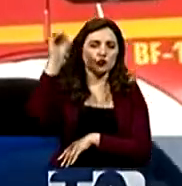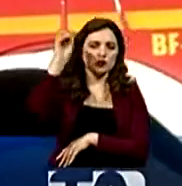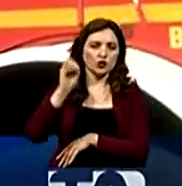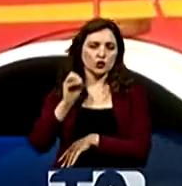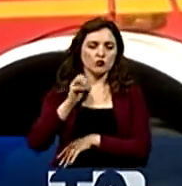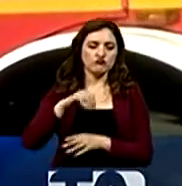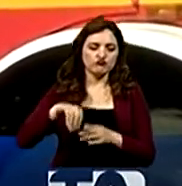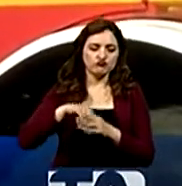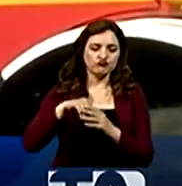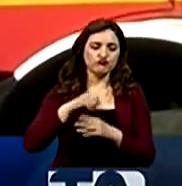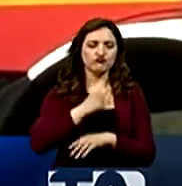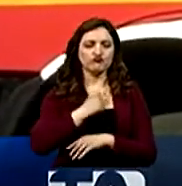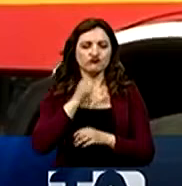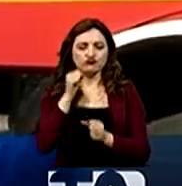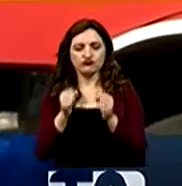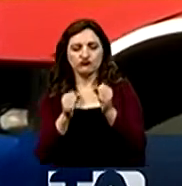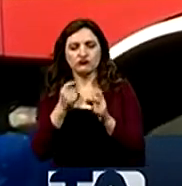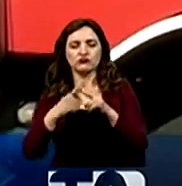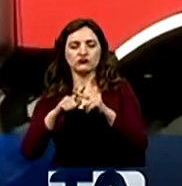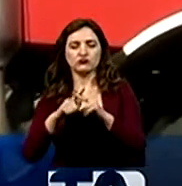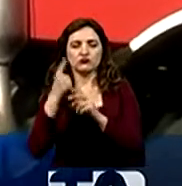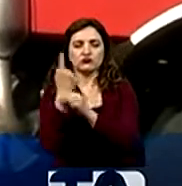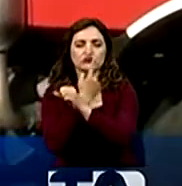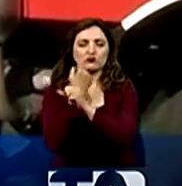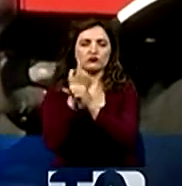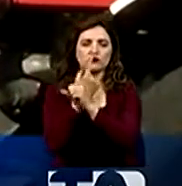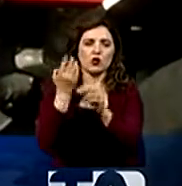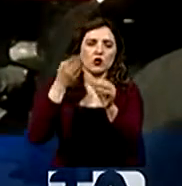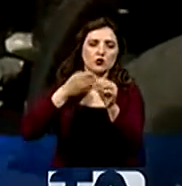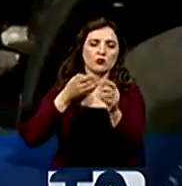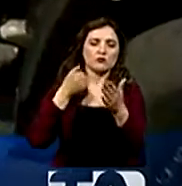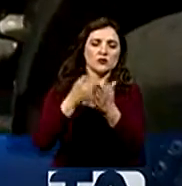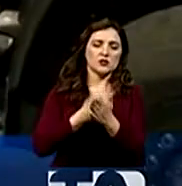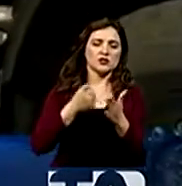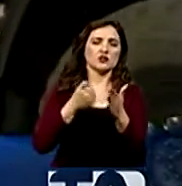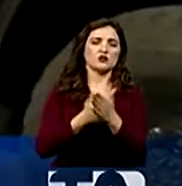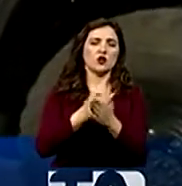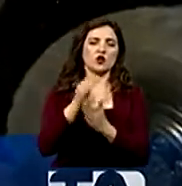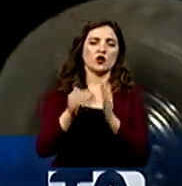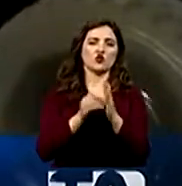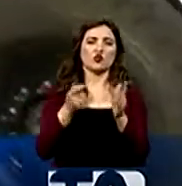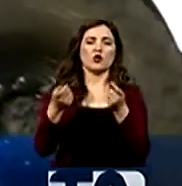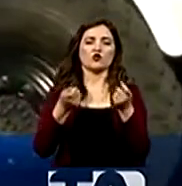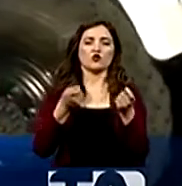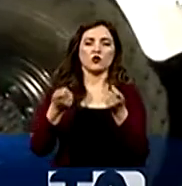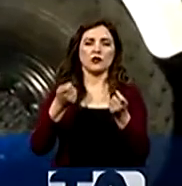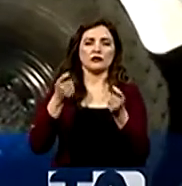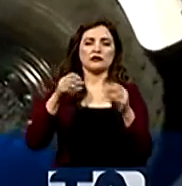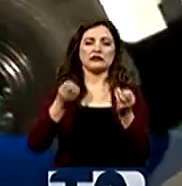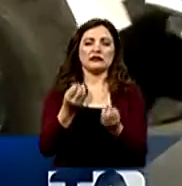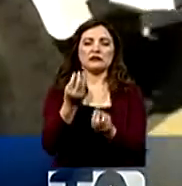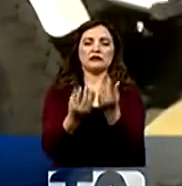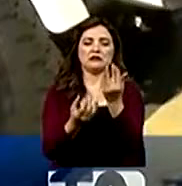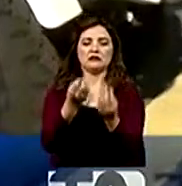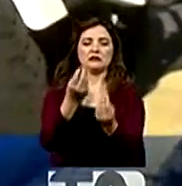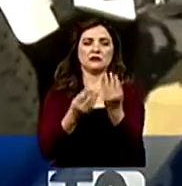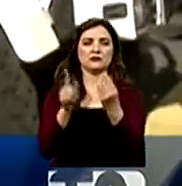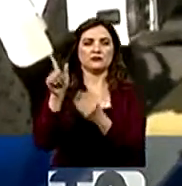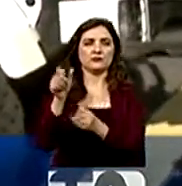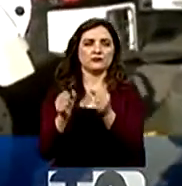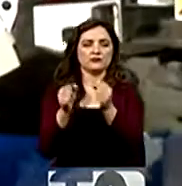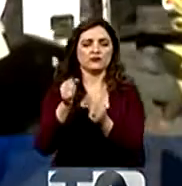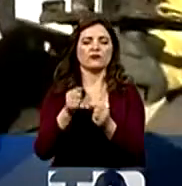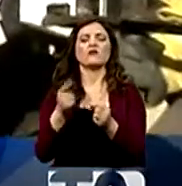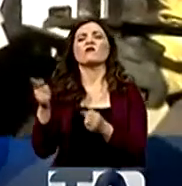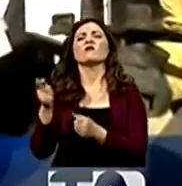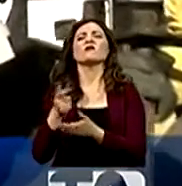recursos, tanto vehículos, helicóptero, personal que están destinados para el combate de incendios forestales. ¿Con qué cuentan? En este momento estamos mostrando este vehículo. ¿Para qué